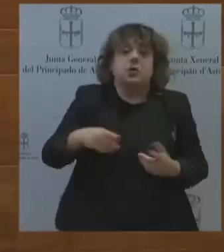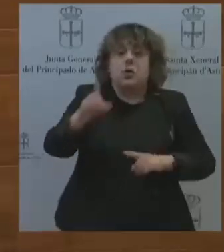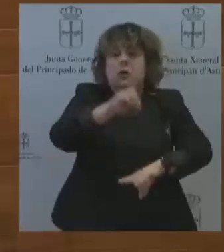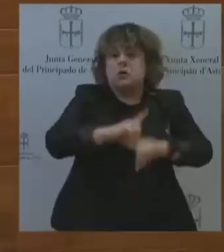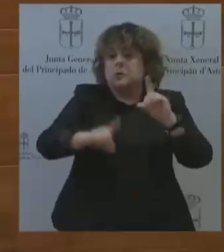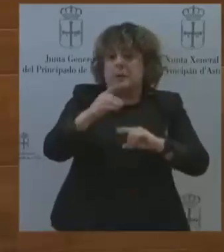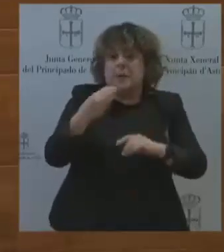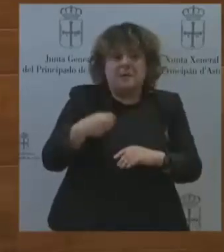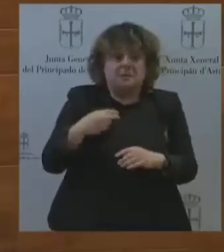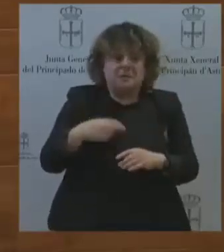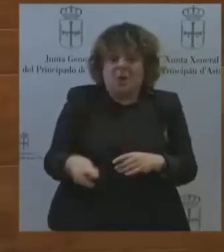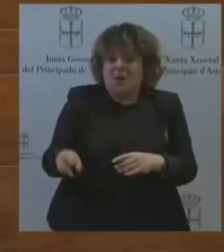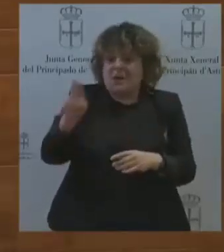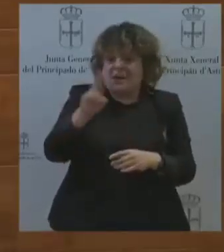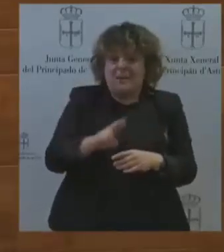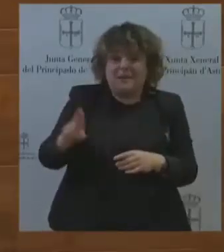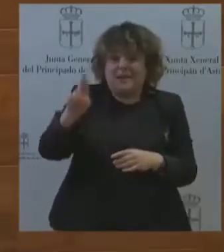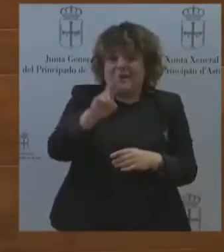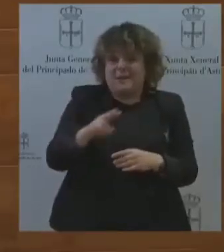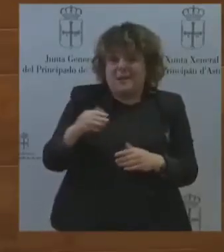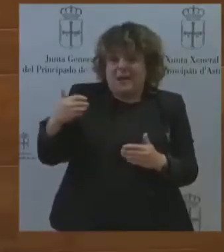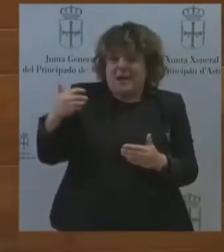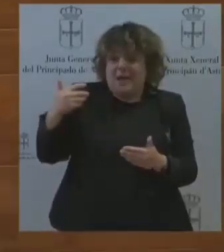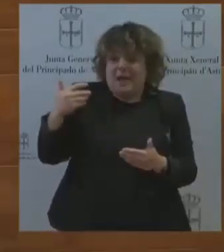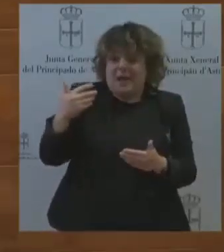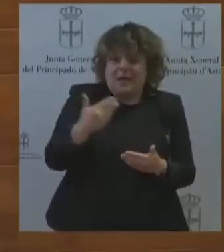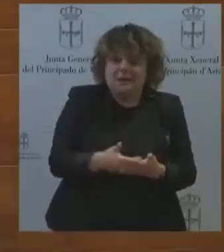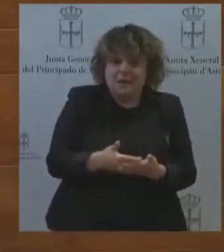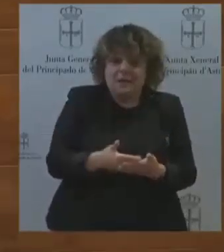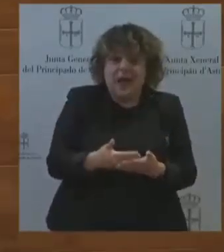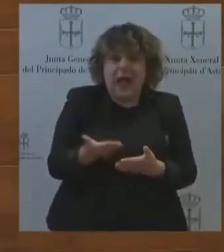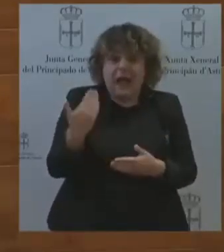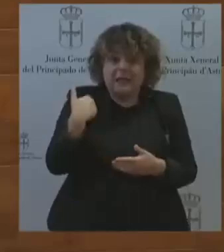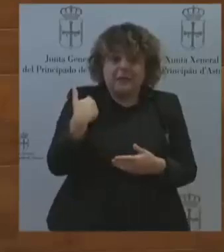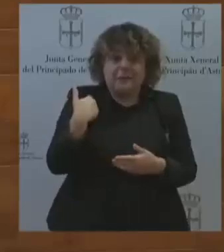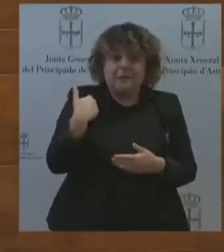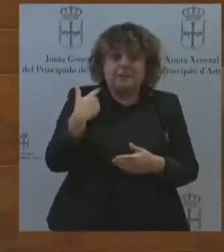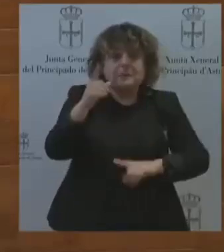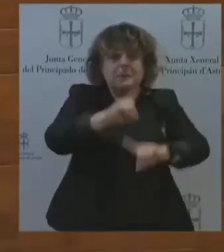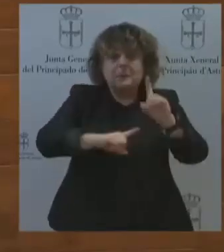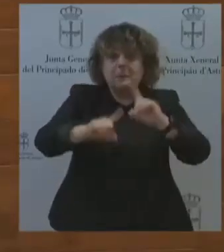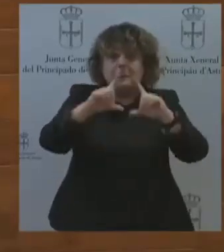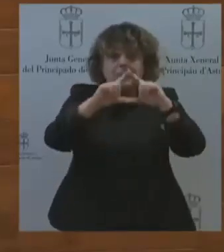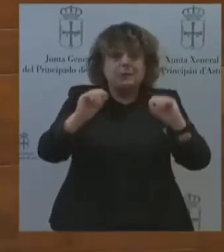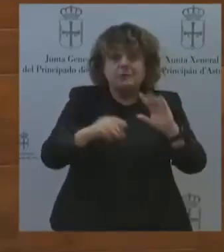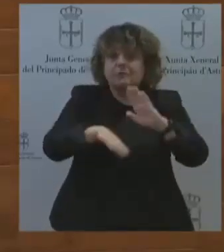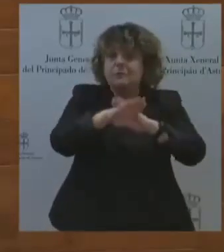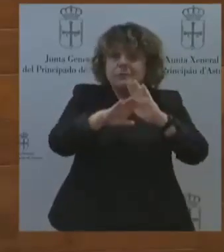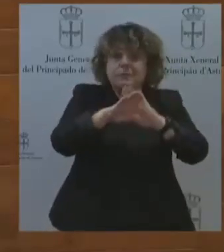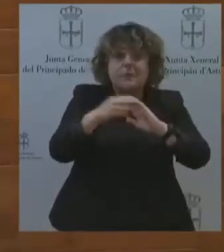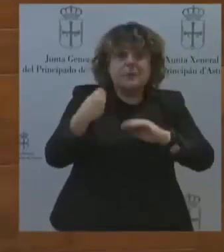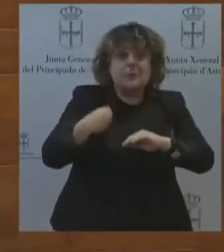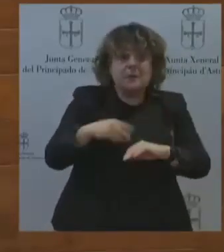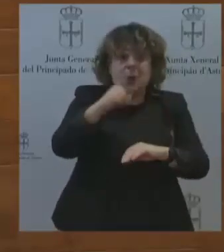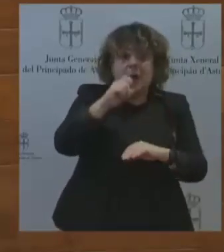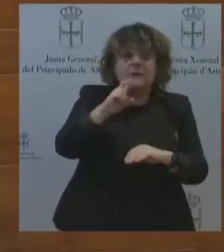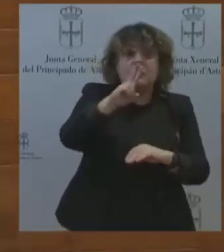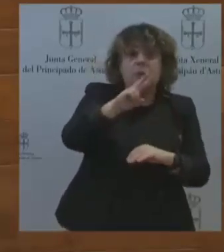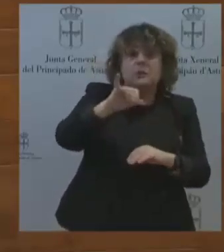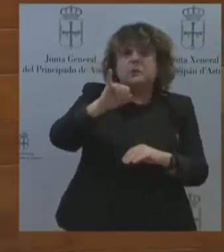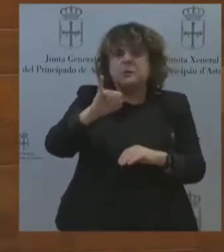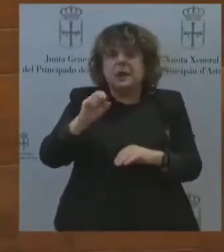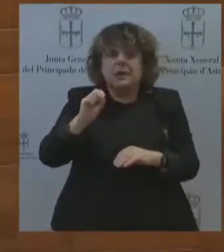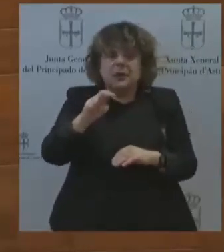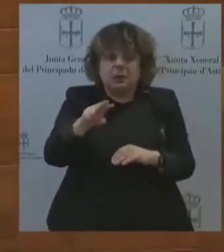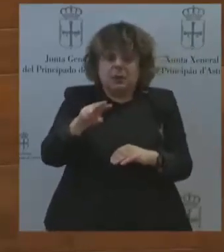ayer. Asturias cuenta con los mismos problemas con los que contaba ya en el 2012, pero agravados. Más éxodo de jóvenes, más paro juvenil,